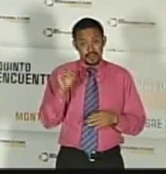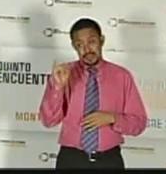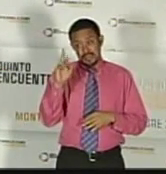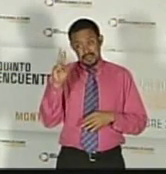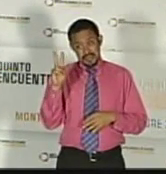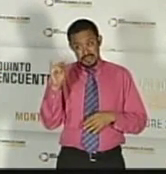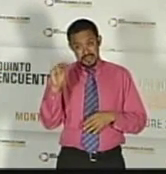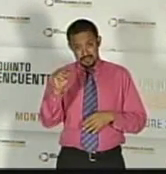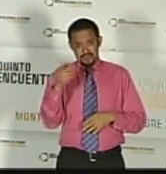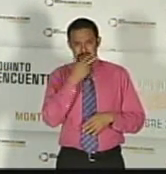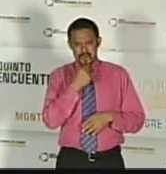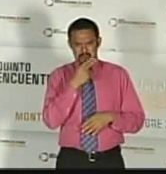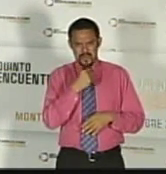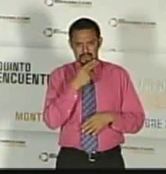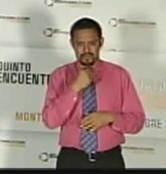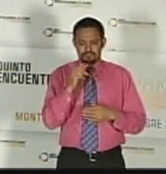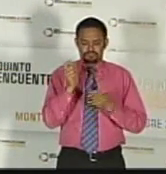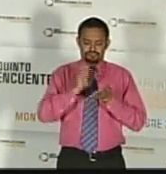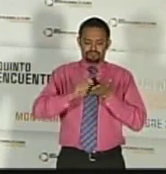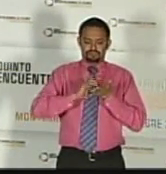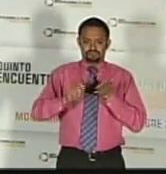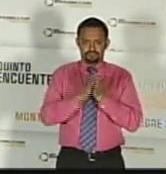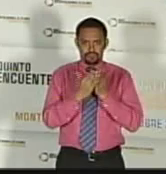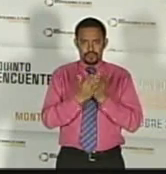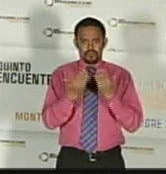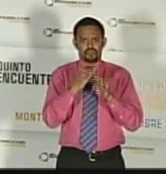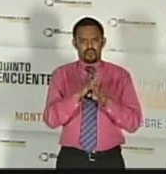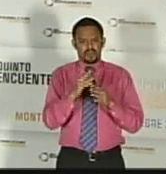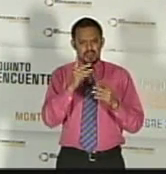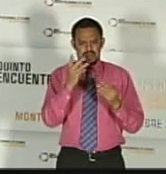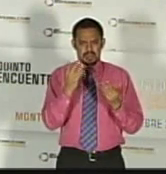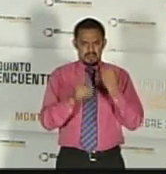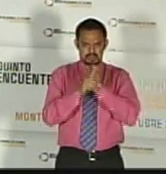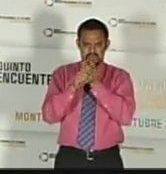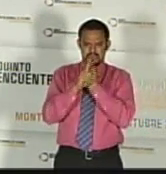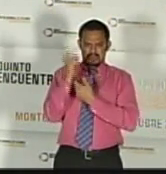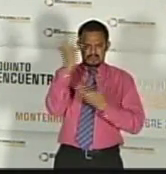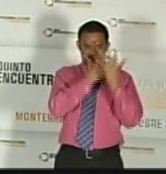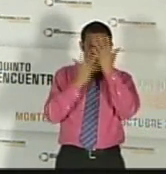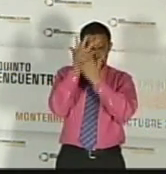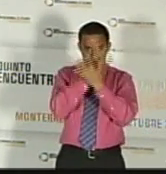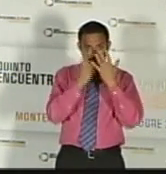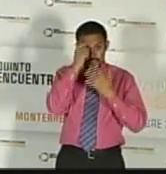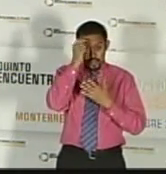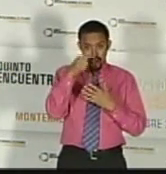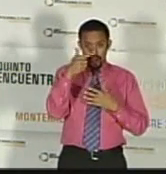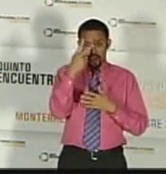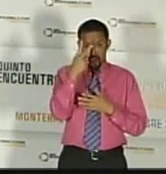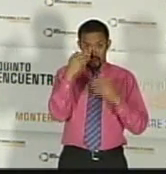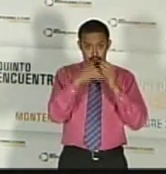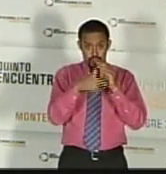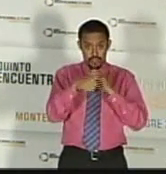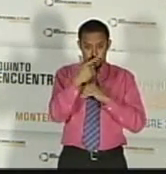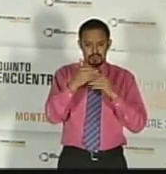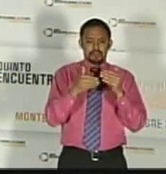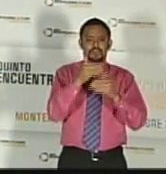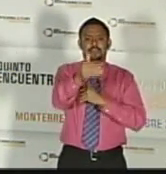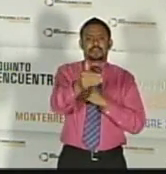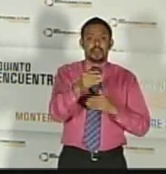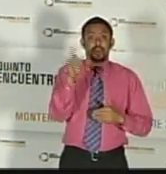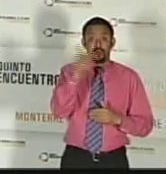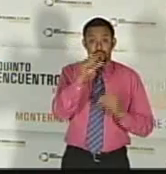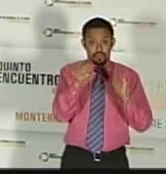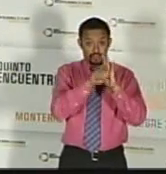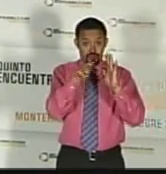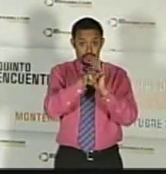Laszlo, en su libro de la teoría del caos 2012 y más allá, dice que cuando un sistema